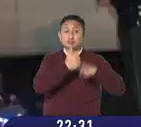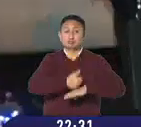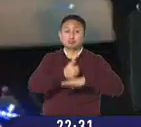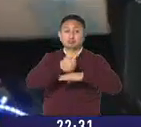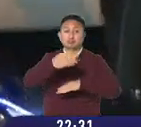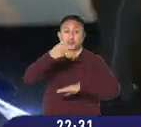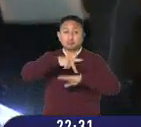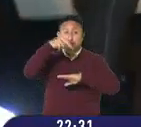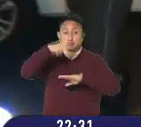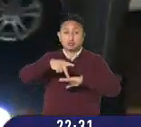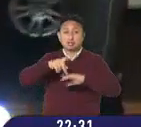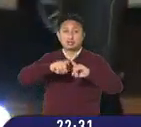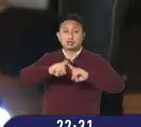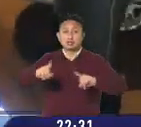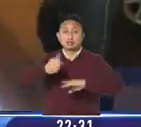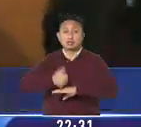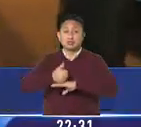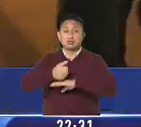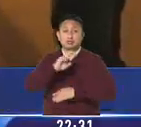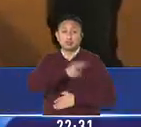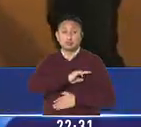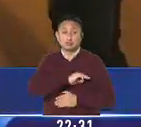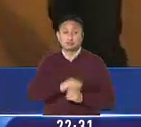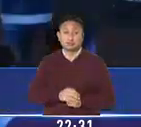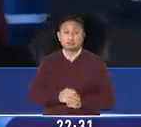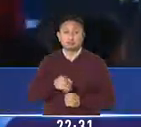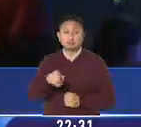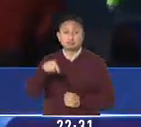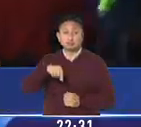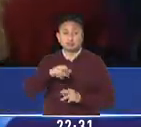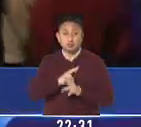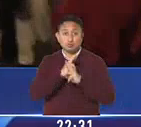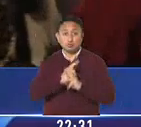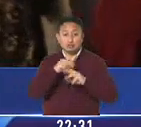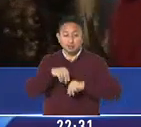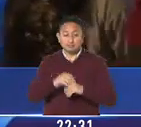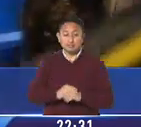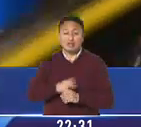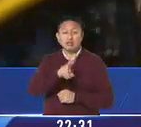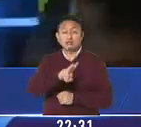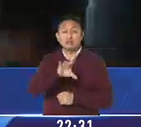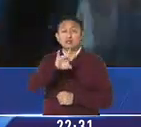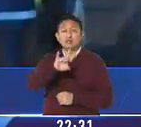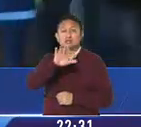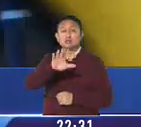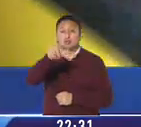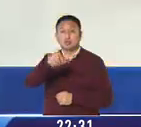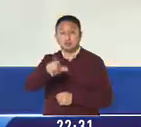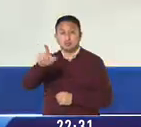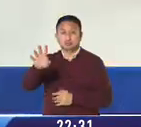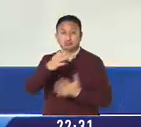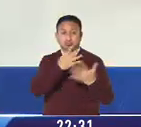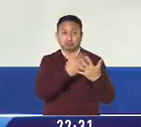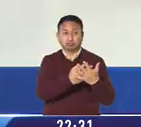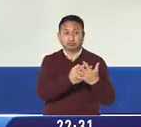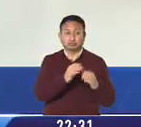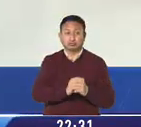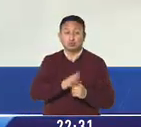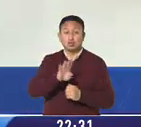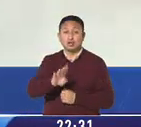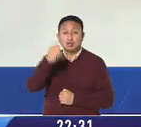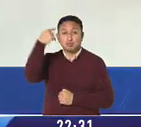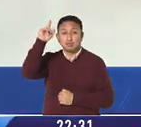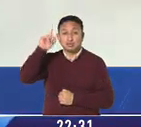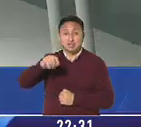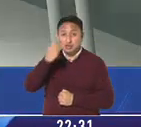Pichincha y varias instituciones municipales, mismas que dieron como resultado la detención de 285 personas, 4 millones de dosis de